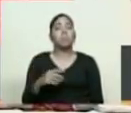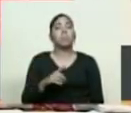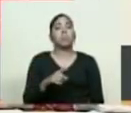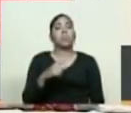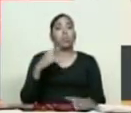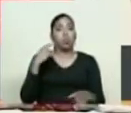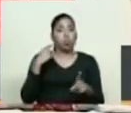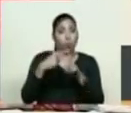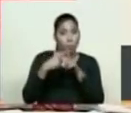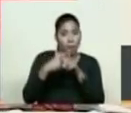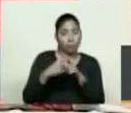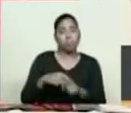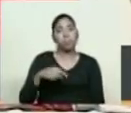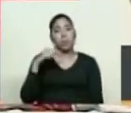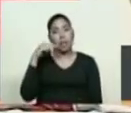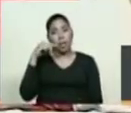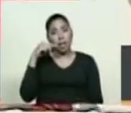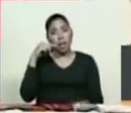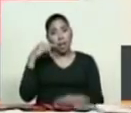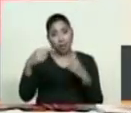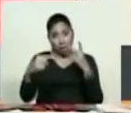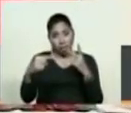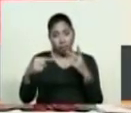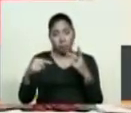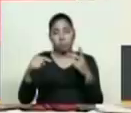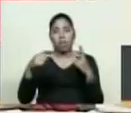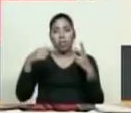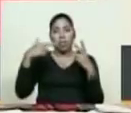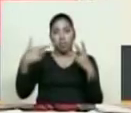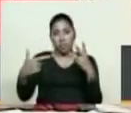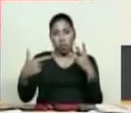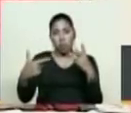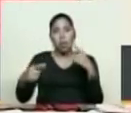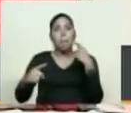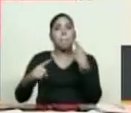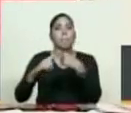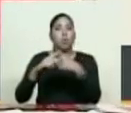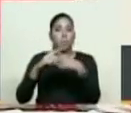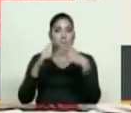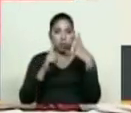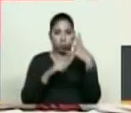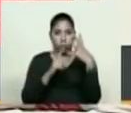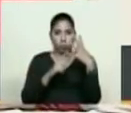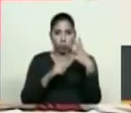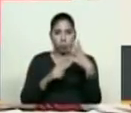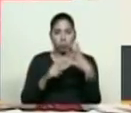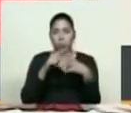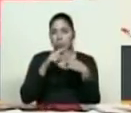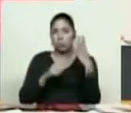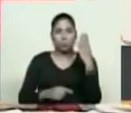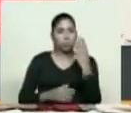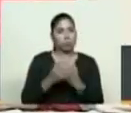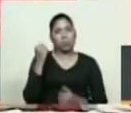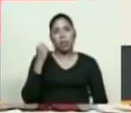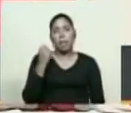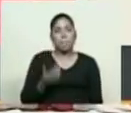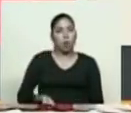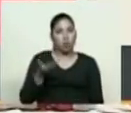división y multiplicación. Hay otras, pero estas son las más, sí, las